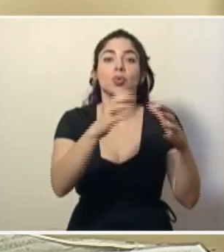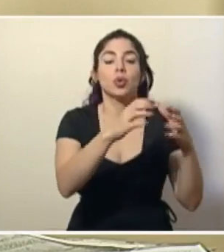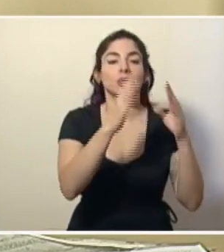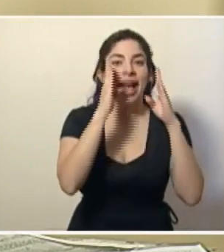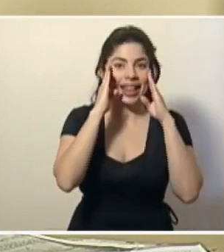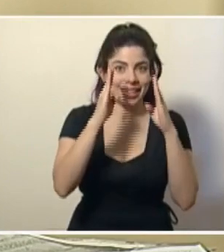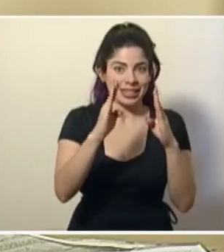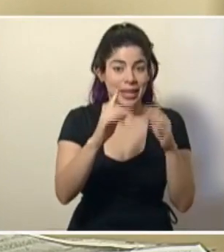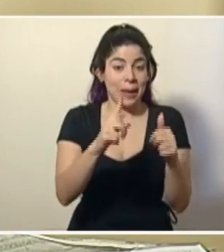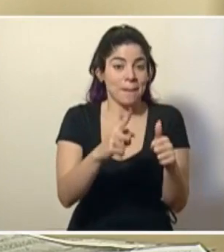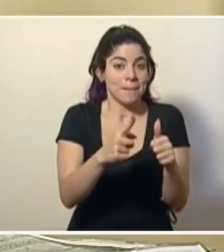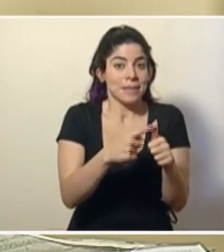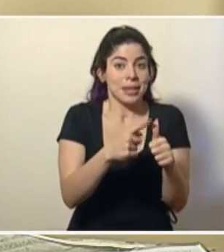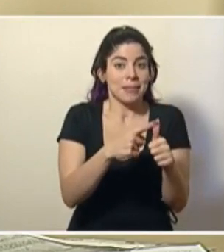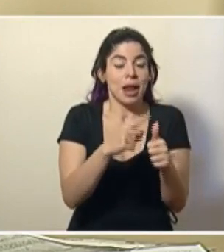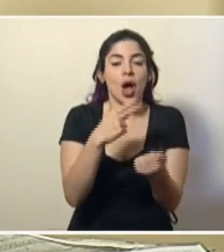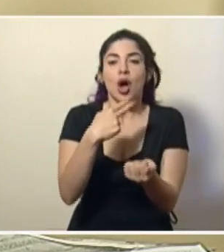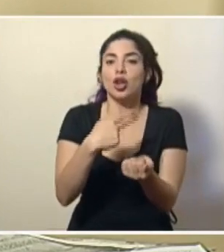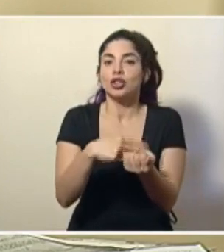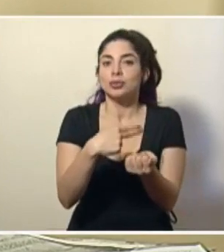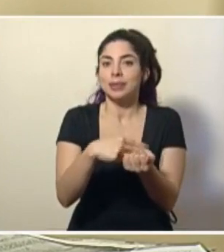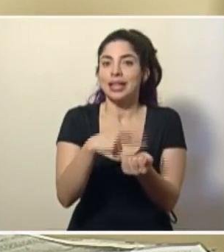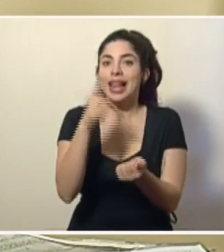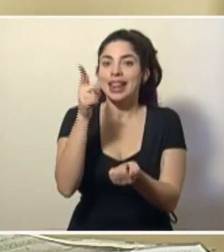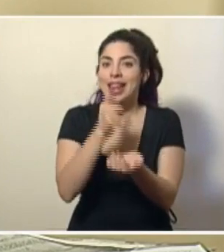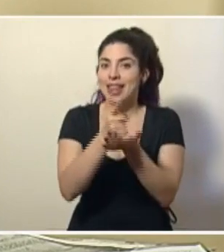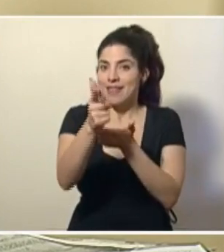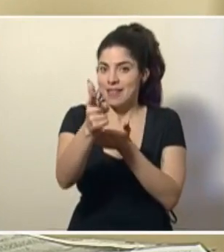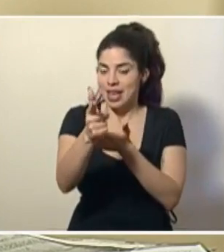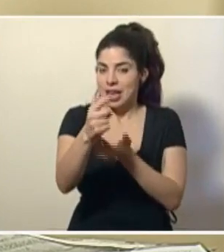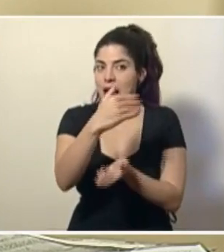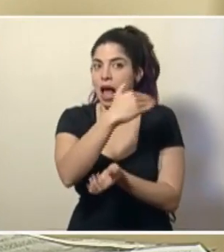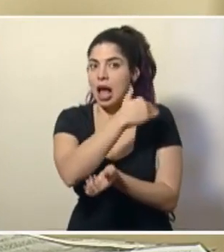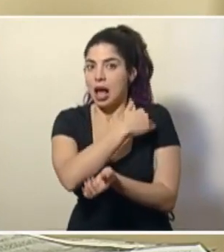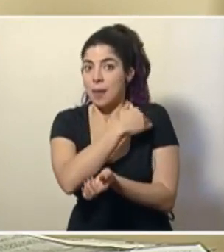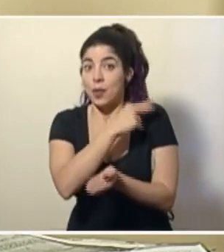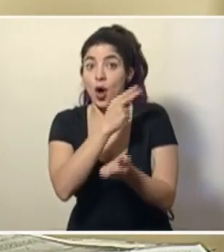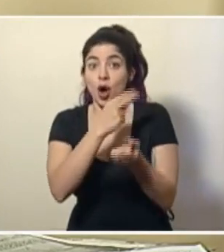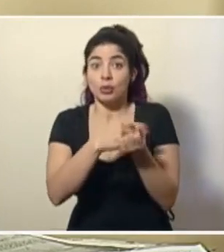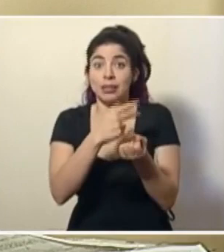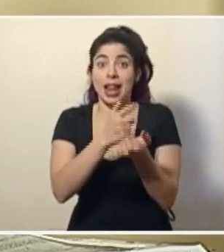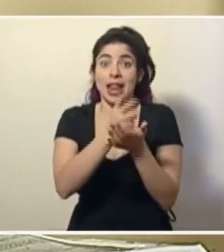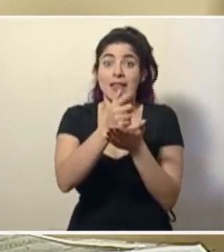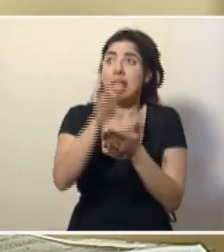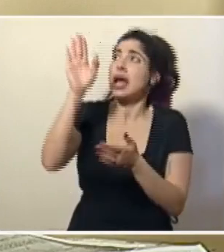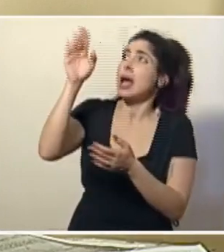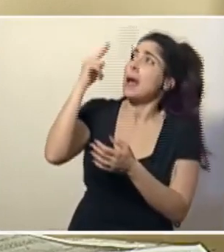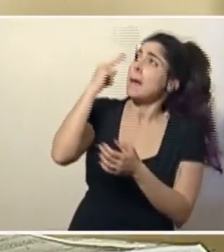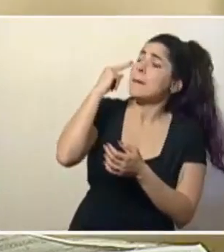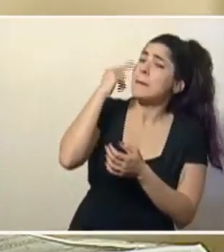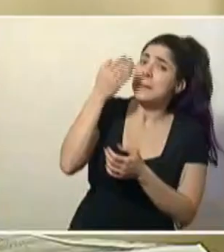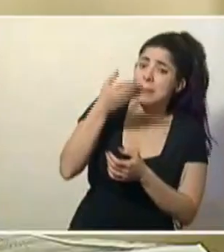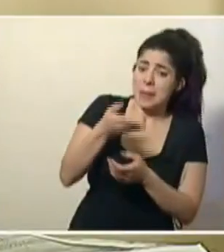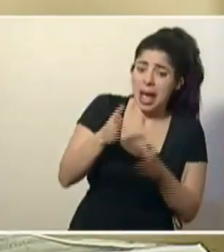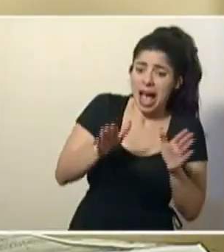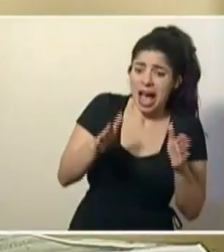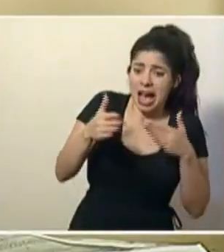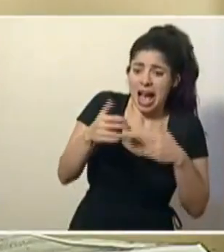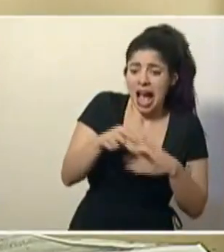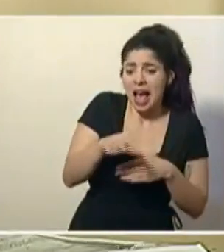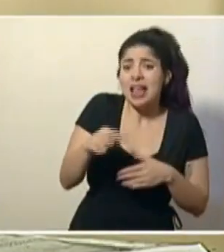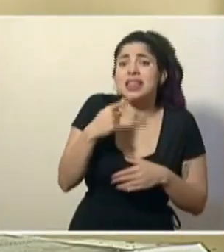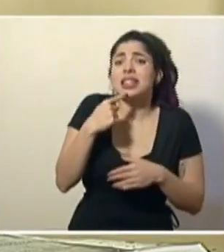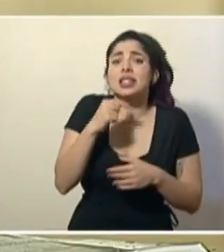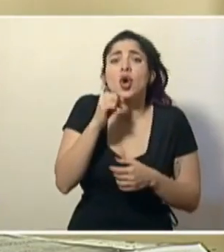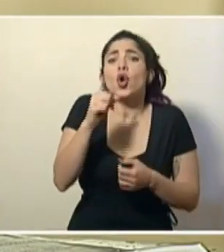atención, la primera siendo del Hospital de Liberia. Y en el Hospital de Liberia dicen, ojo, tenemos aquí unas cajas, dicen